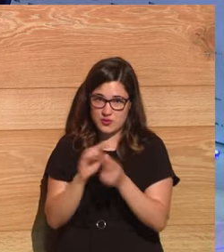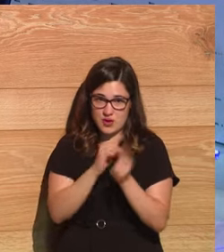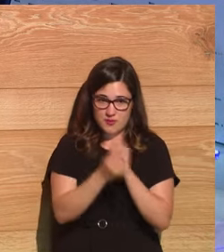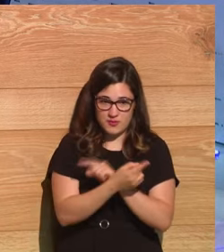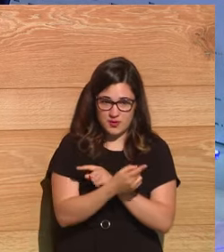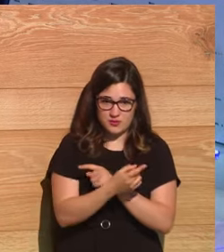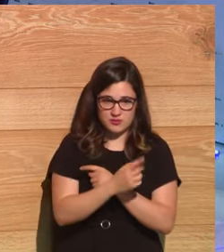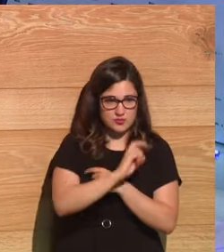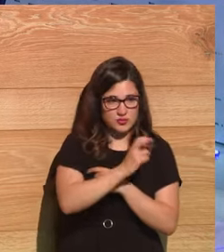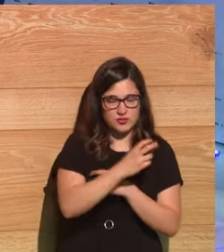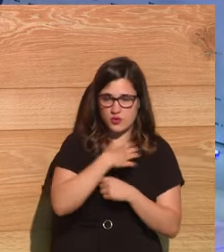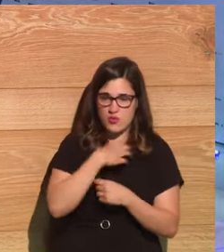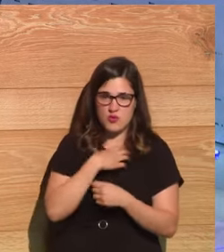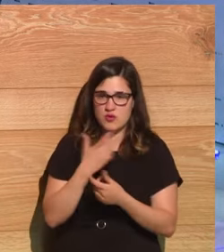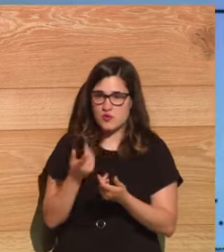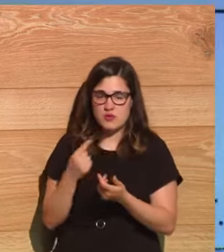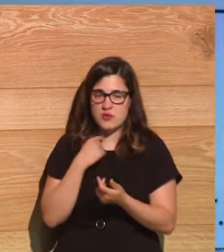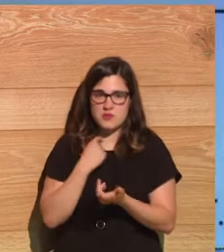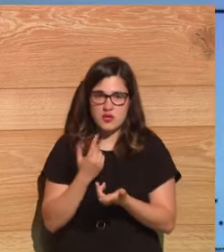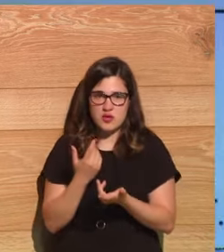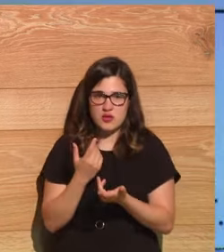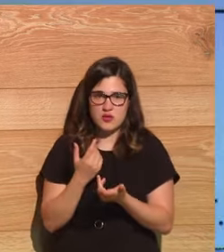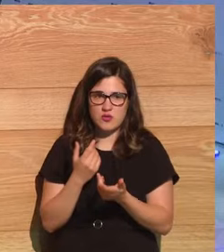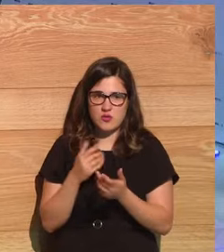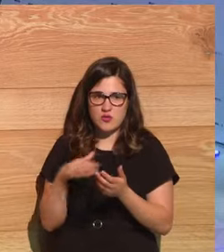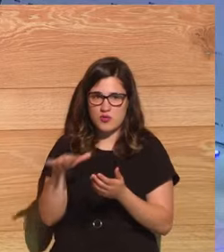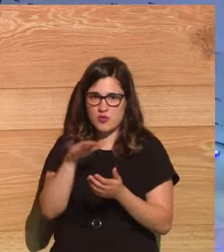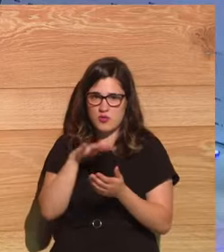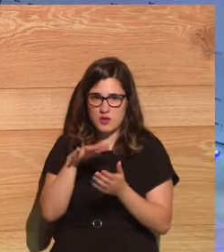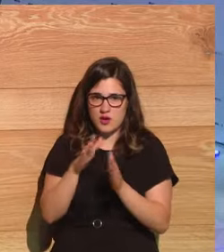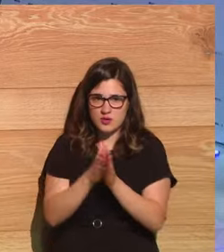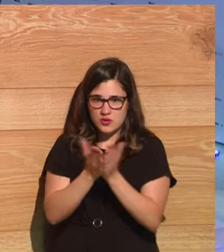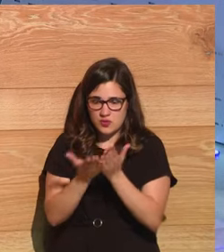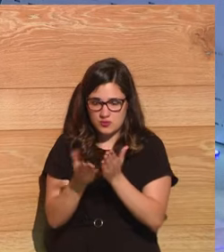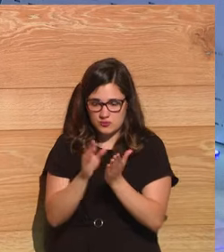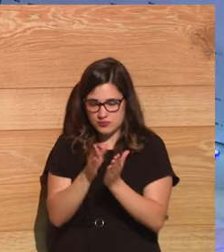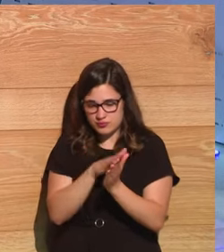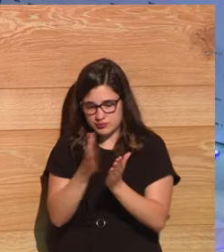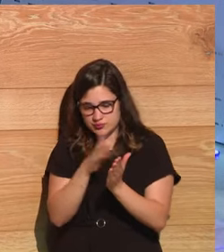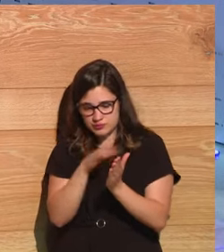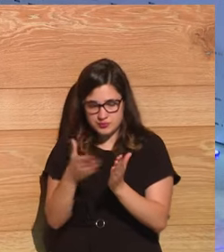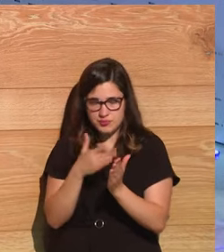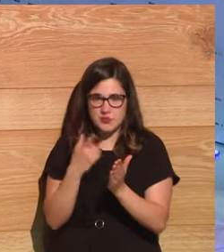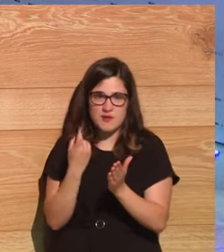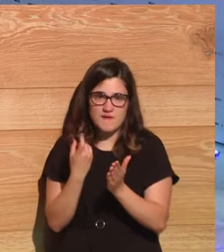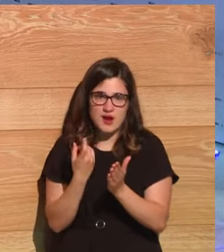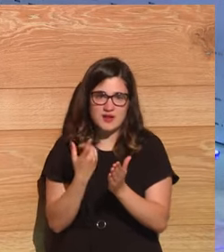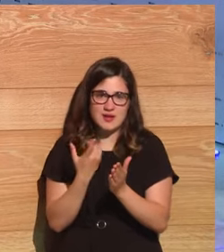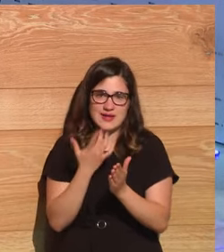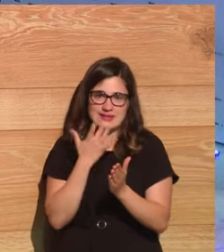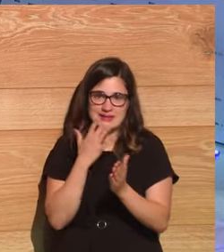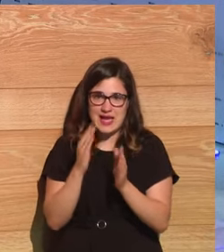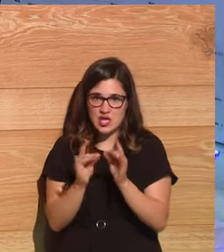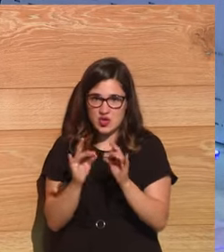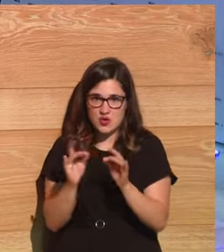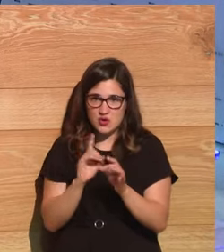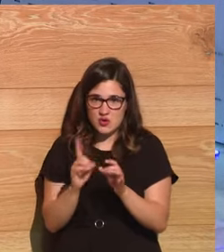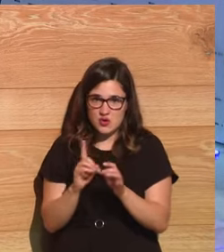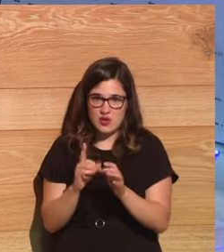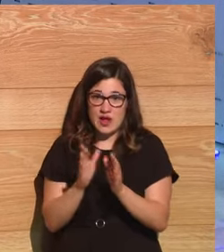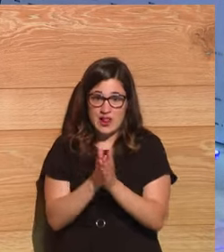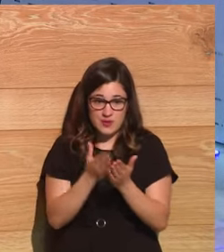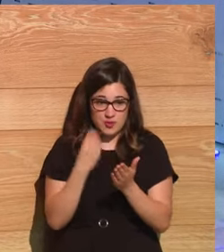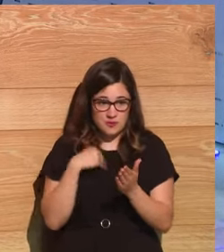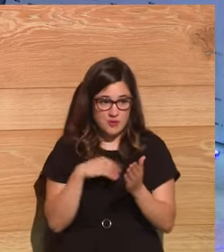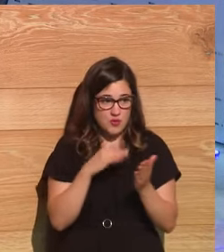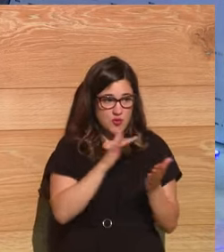me pierdo, no sé, me falta como referencia, bueno, geográfica, leer un libro, leerlo en, o sea, es otra historia. Es el mismo libro, pero